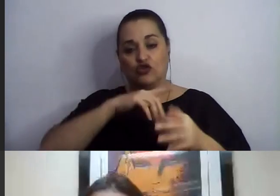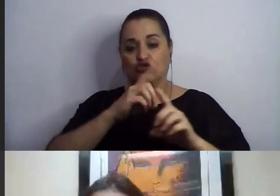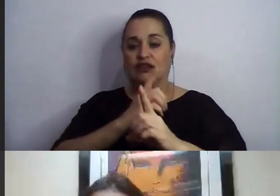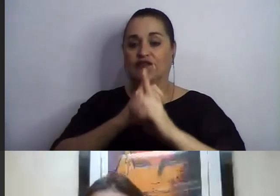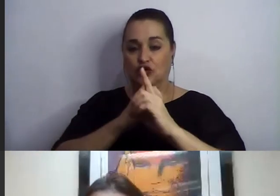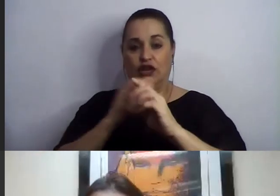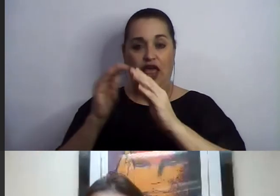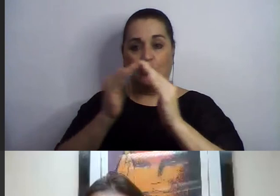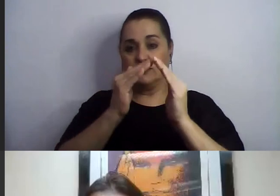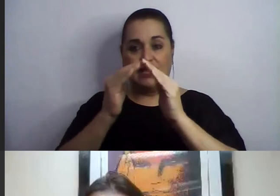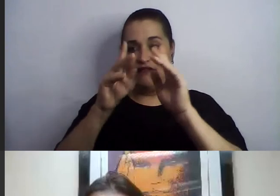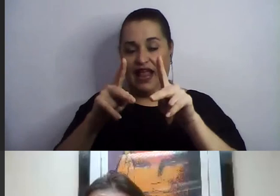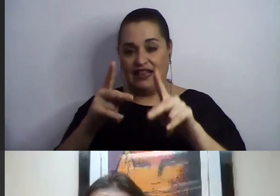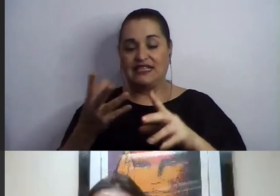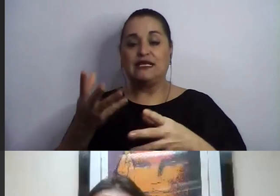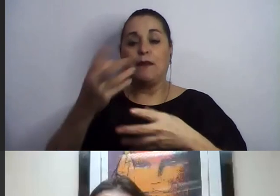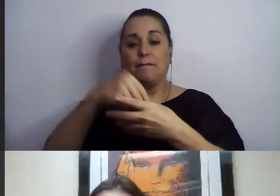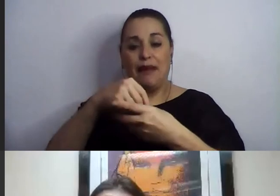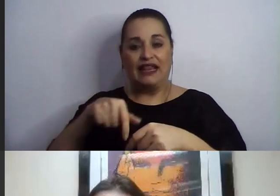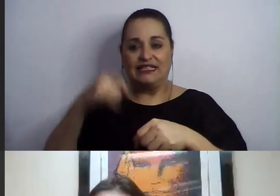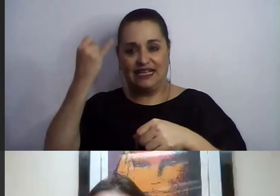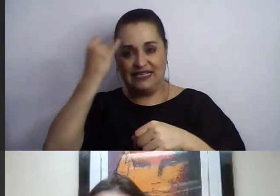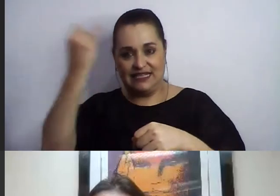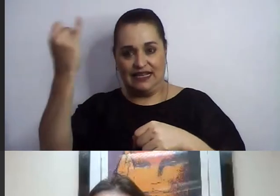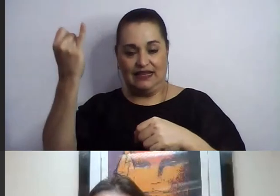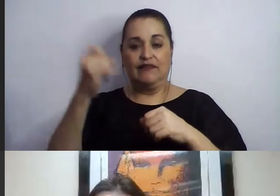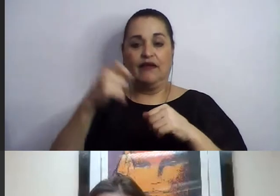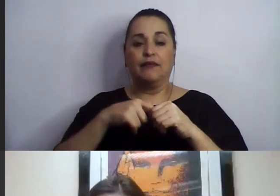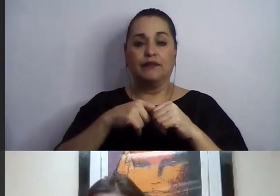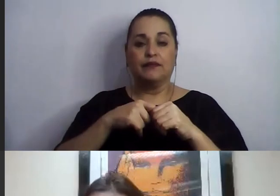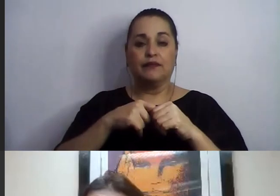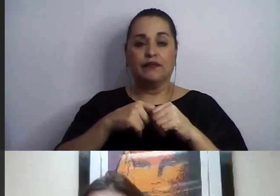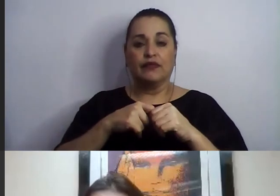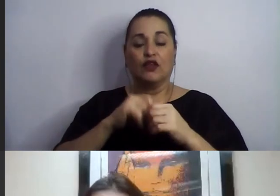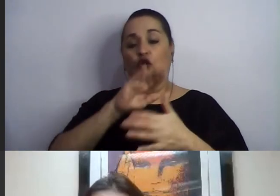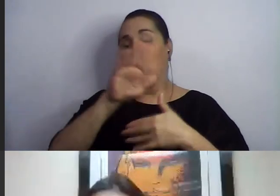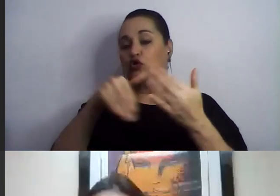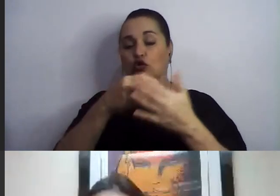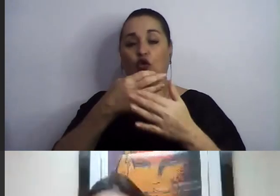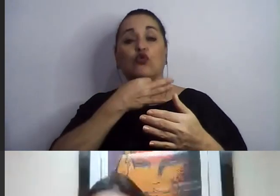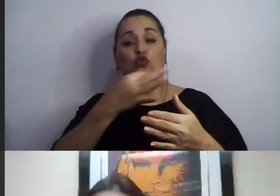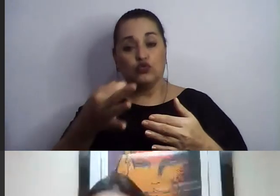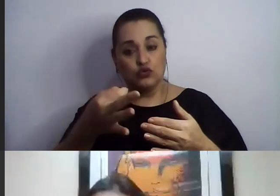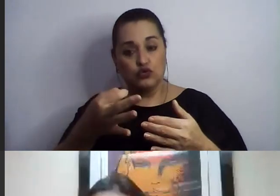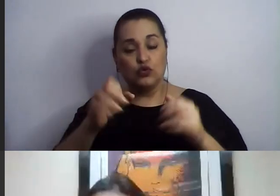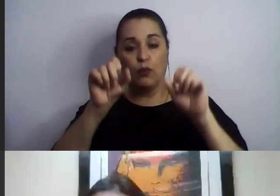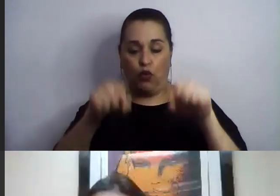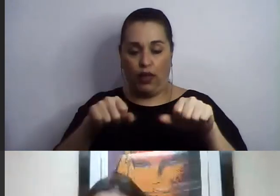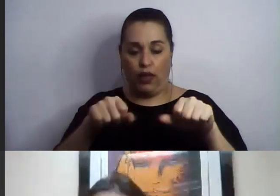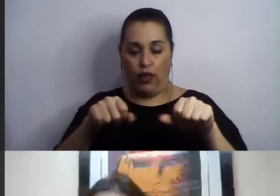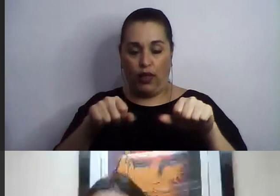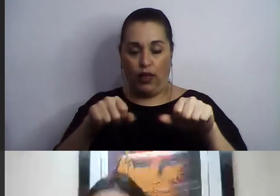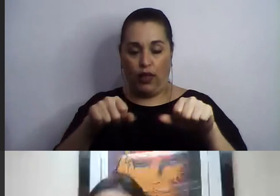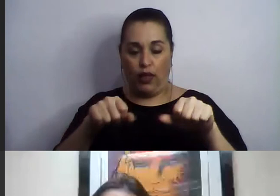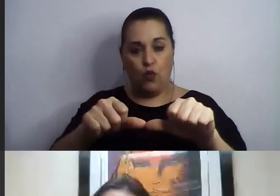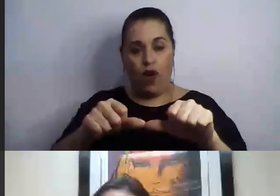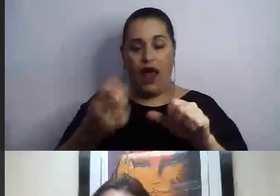Habitantes de formar parte de esta iniciativa que con todo gusto podemos continuar también